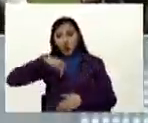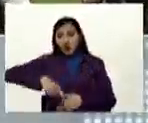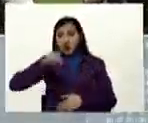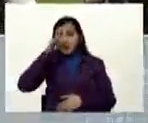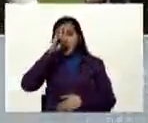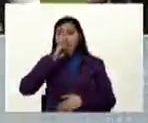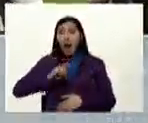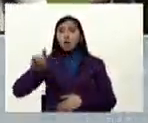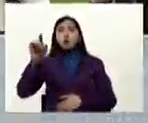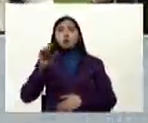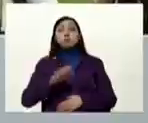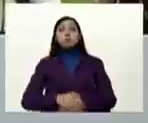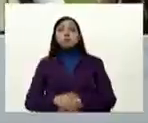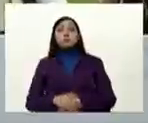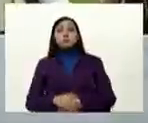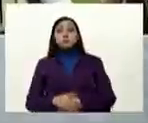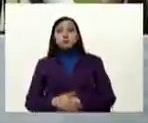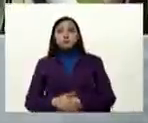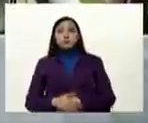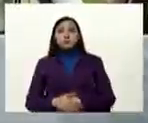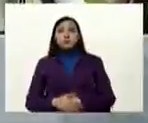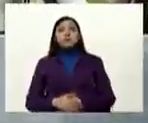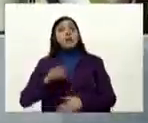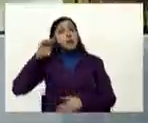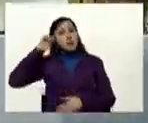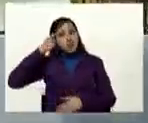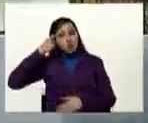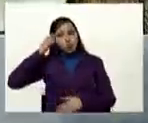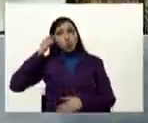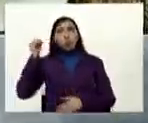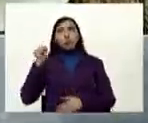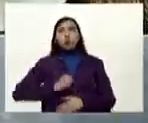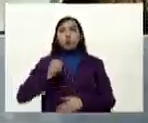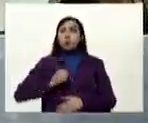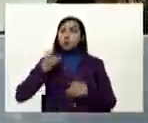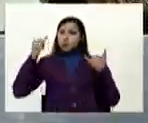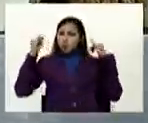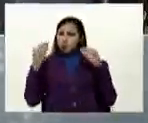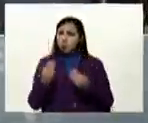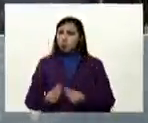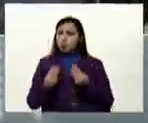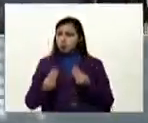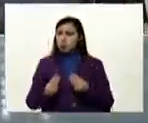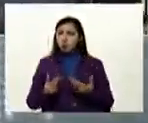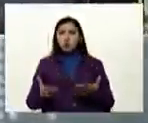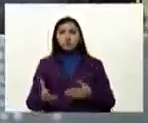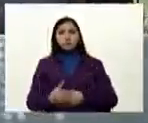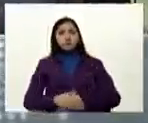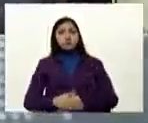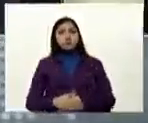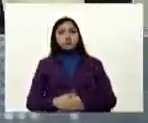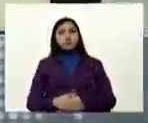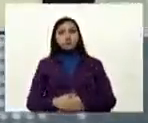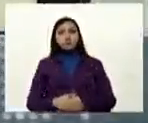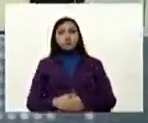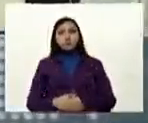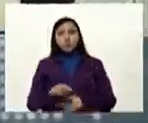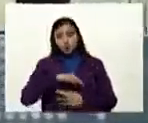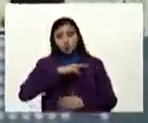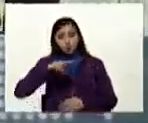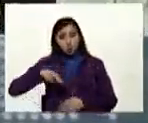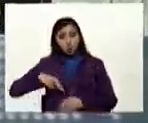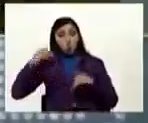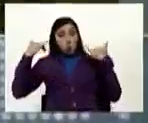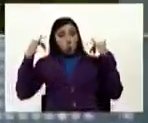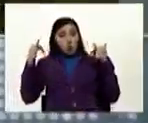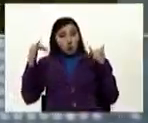año de recuerdos, de conmemoraciones, de celebraciones. Estuvimos celebrando